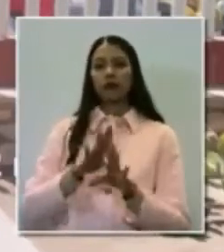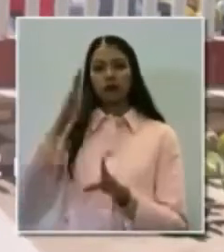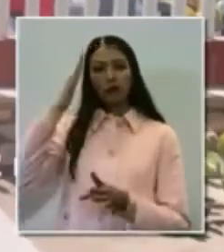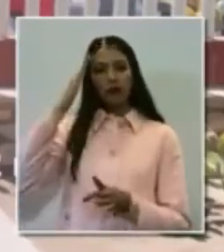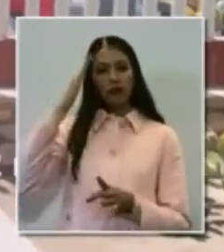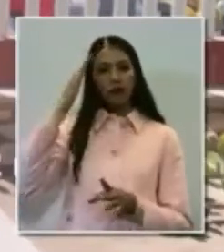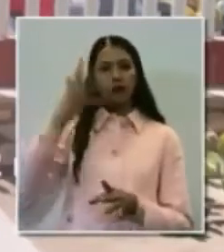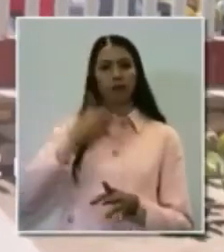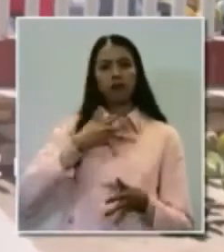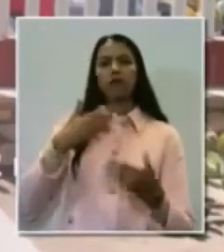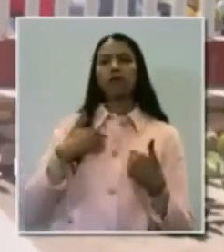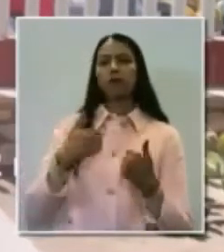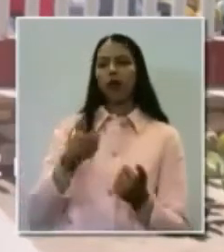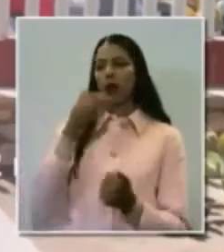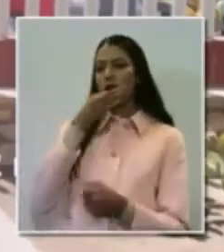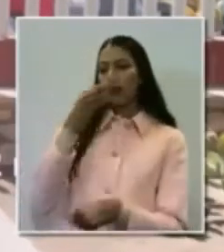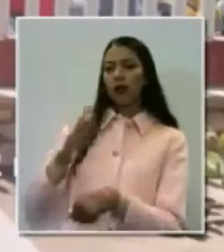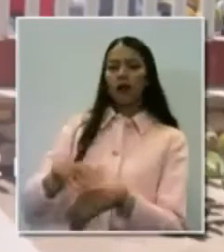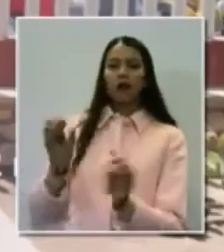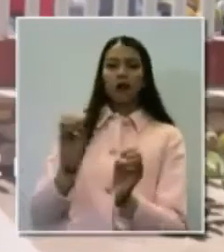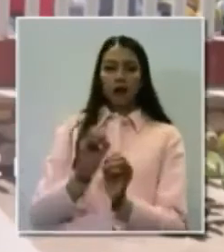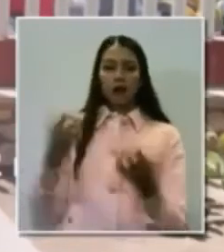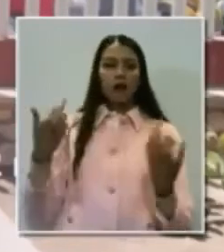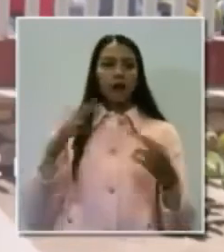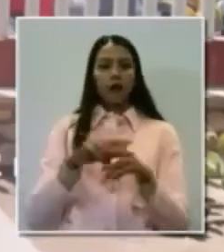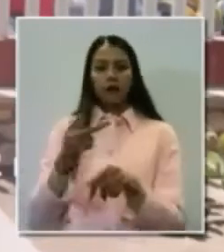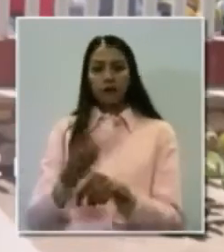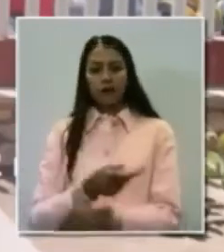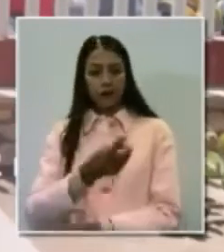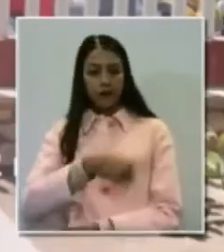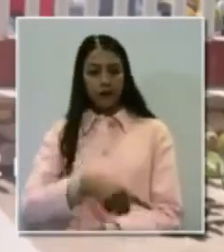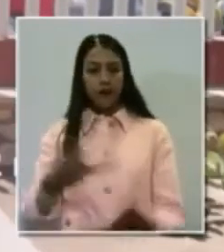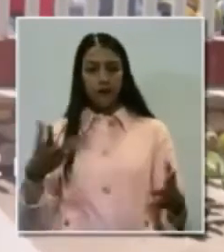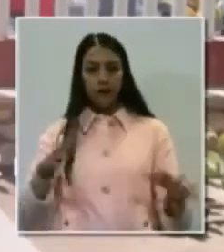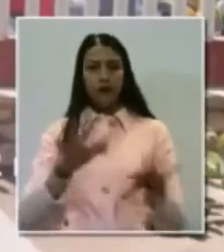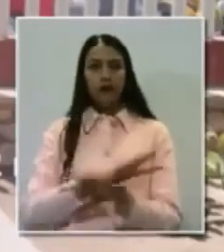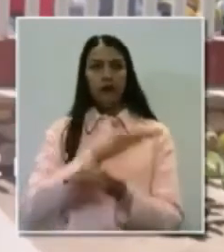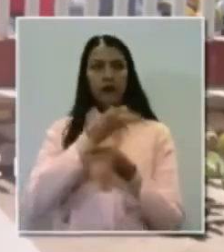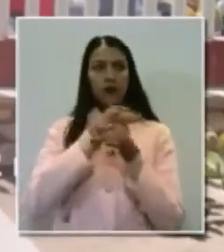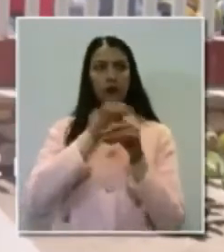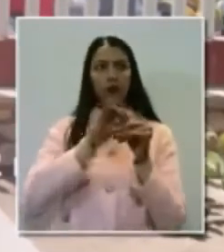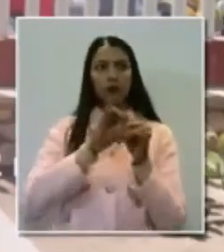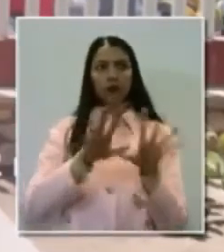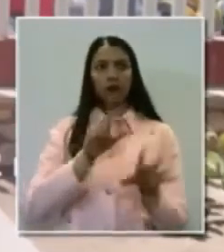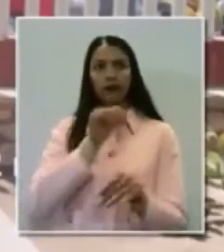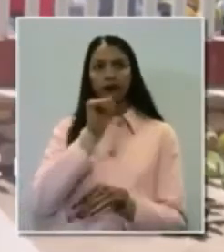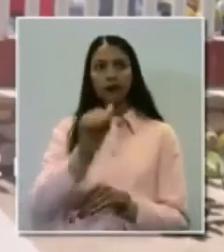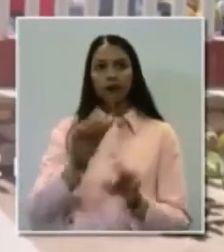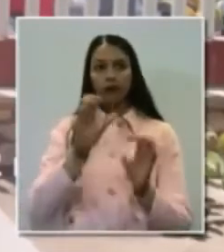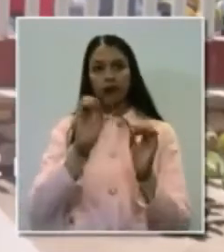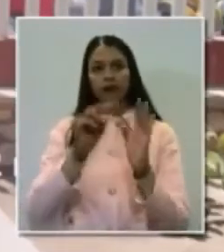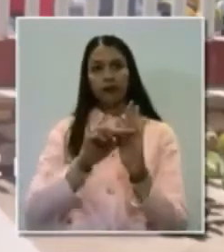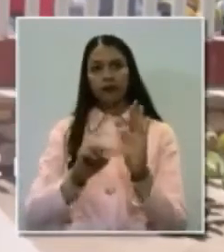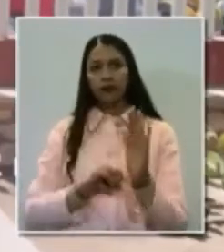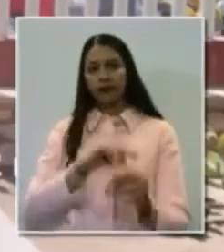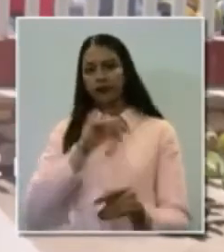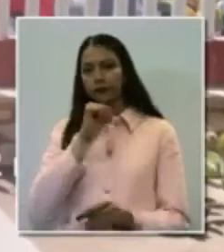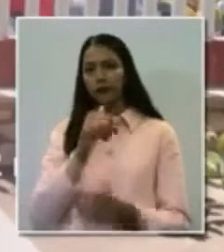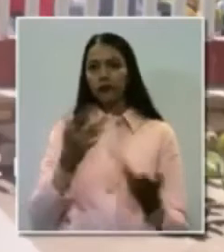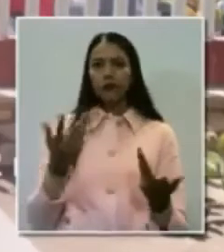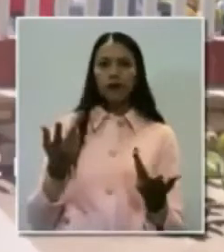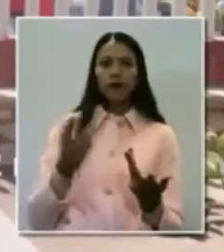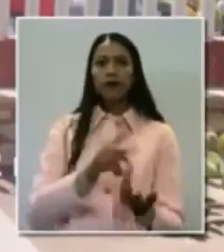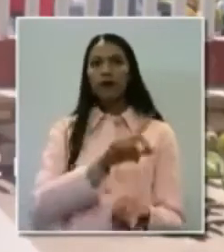autoridad esté enterada. ¿Qué es lo que sucede con estos maestros que generan esos cambios sin informar o fuera de la normativa? Que